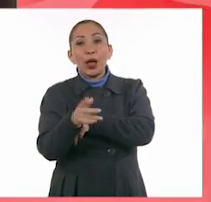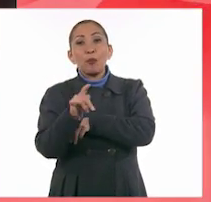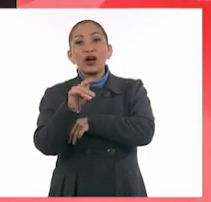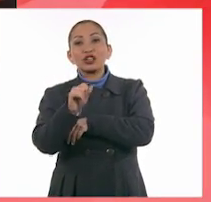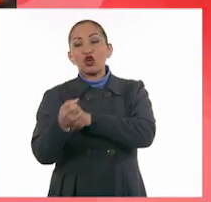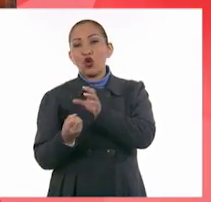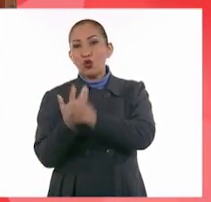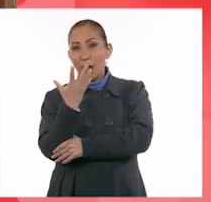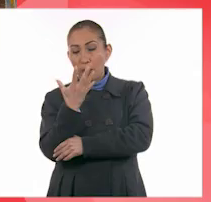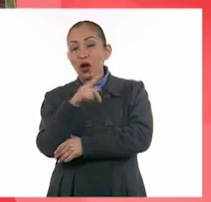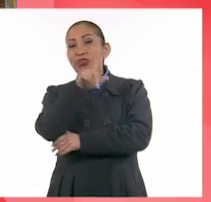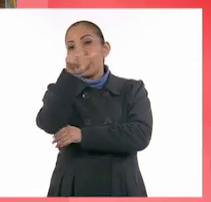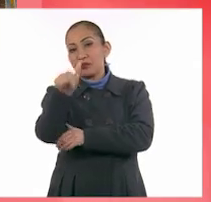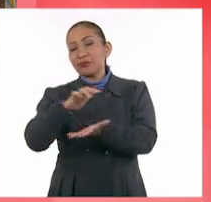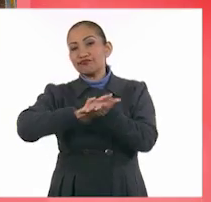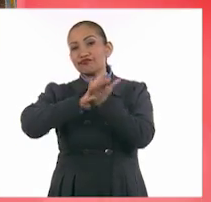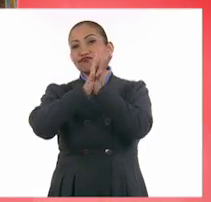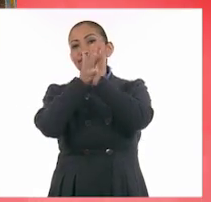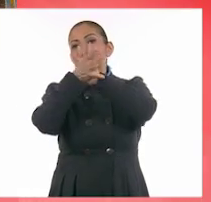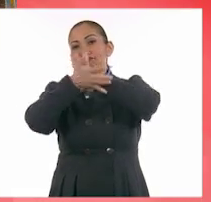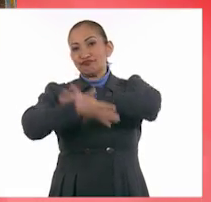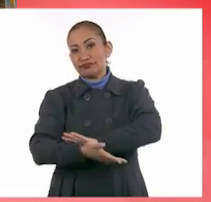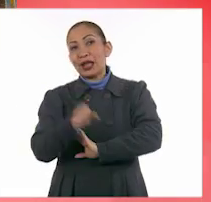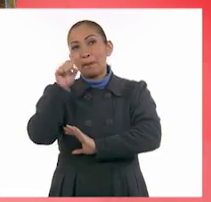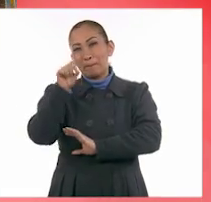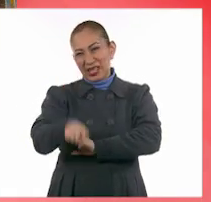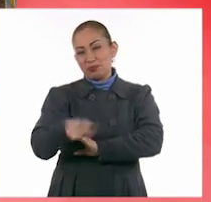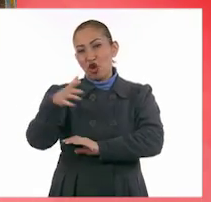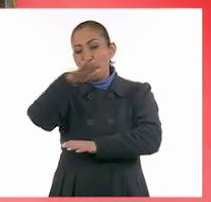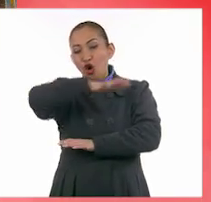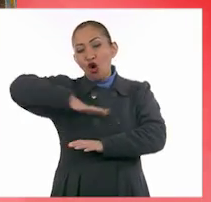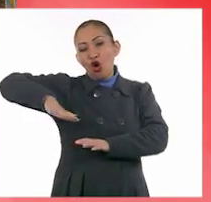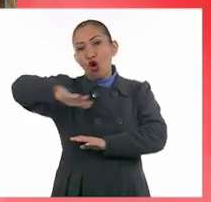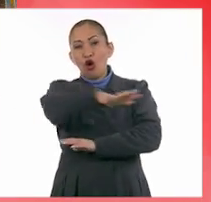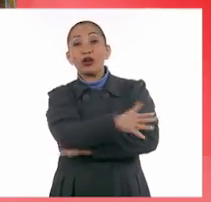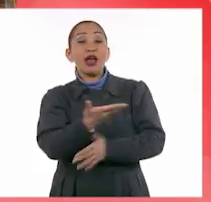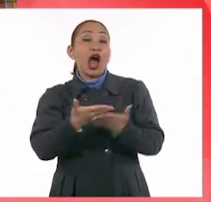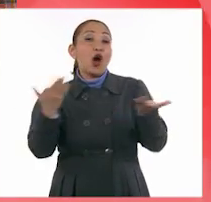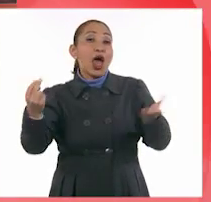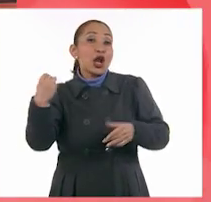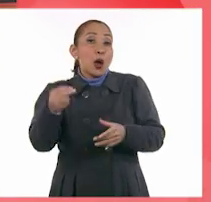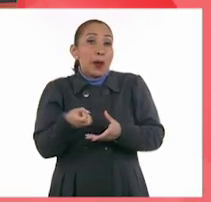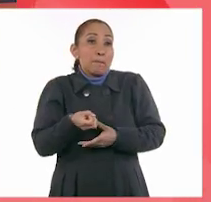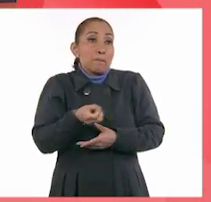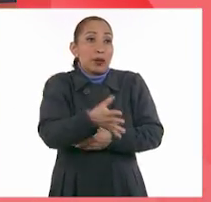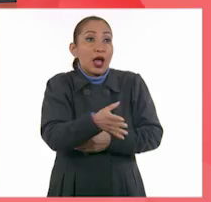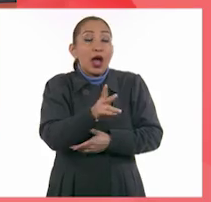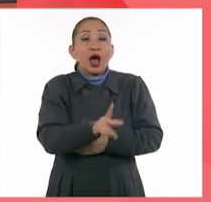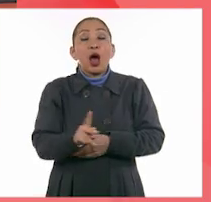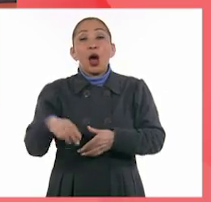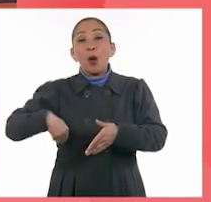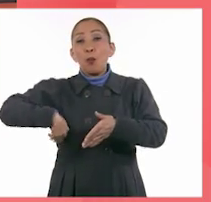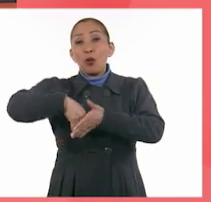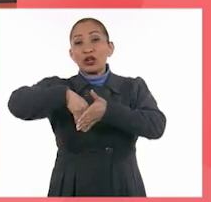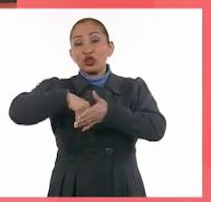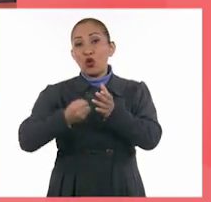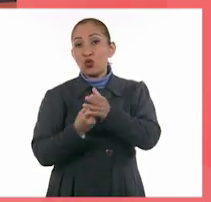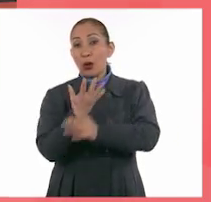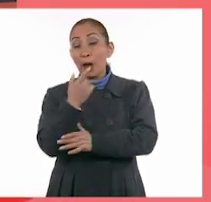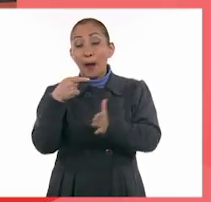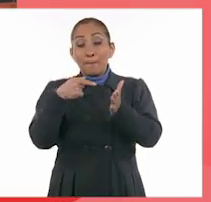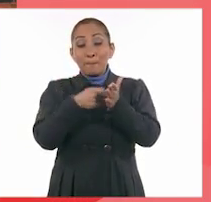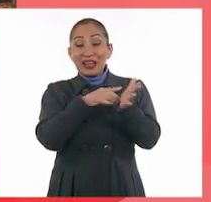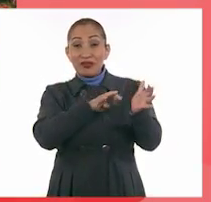Puerto Nuevo, que después se convertiría en esa misma zona, lo que hoy conocemos como Puerto Nuevo. Fue